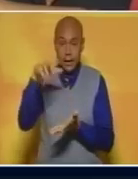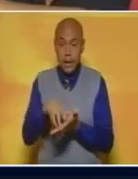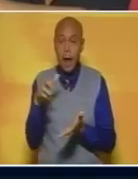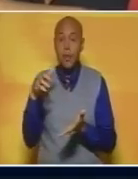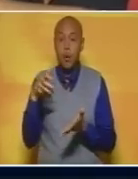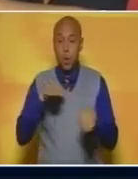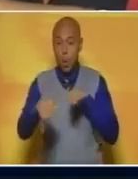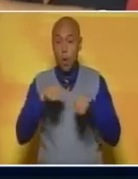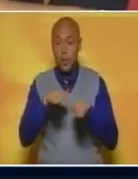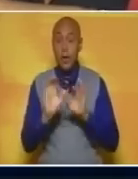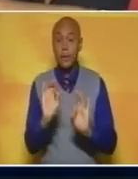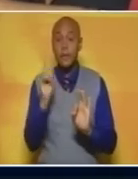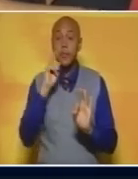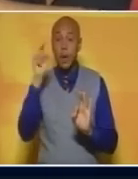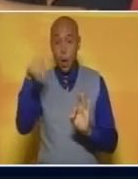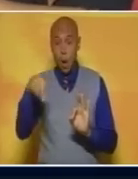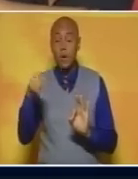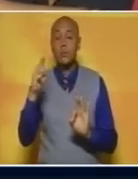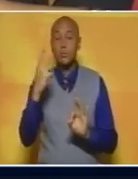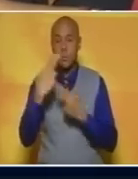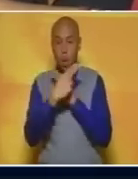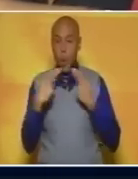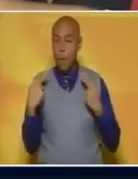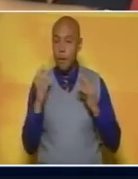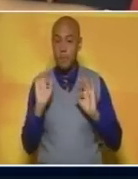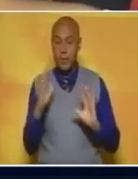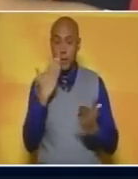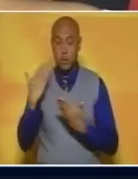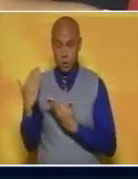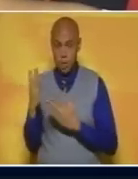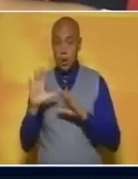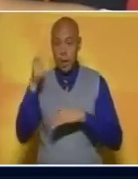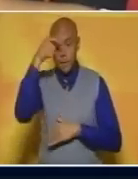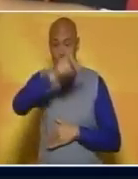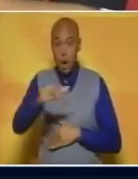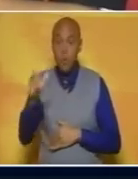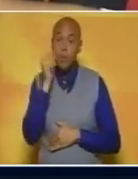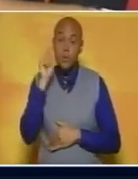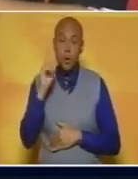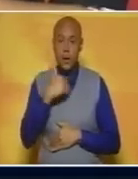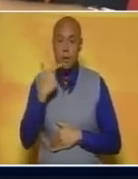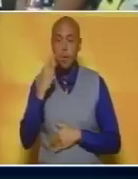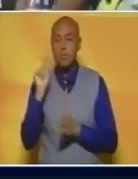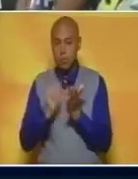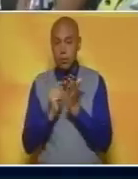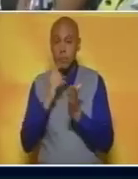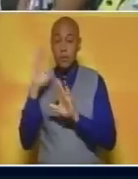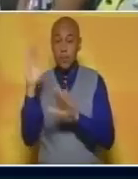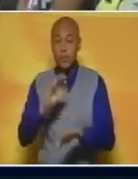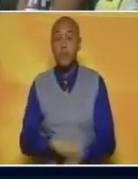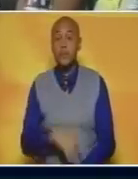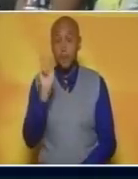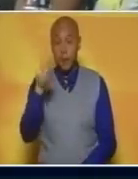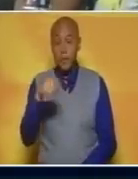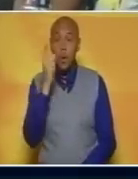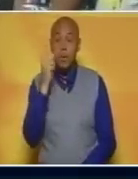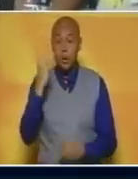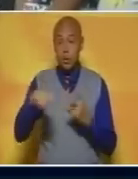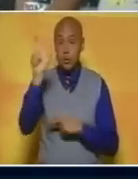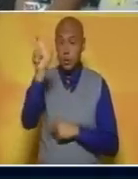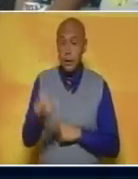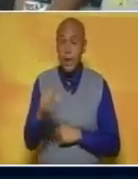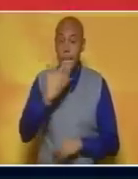estado Cojedes. Hoy, bueno, comprometido con este pueblo para garantizarle un buen servicio. Por su parte, Asdrúbal